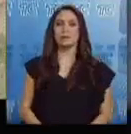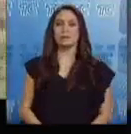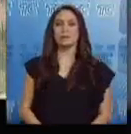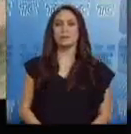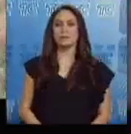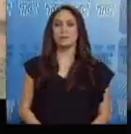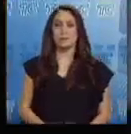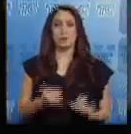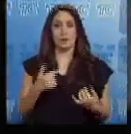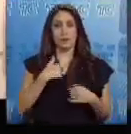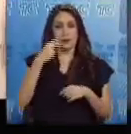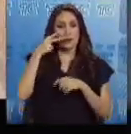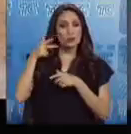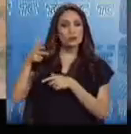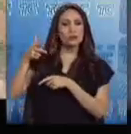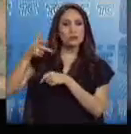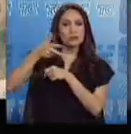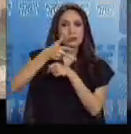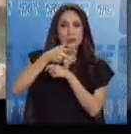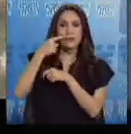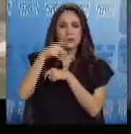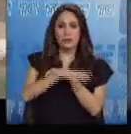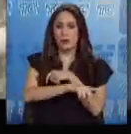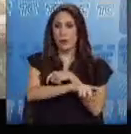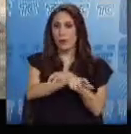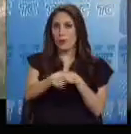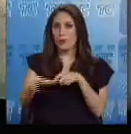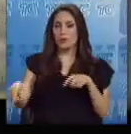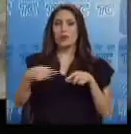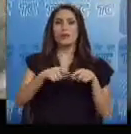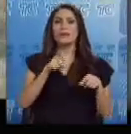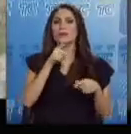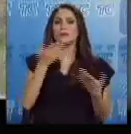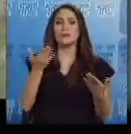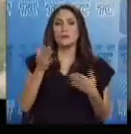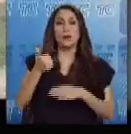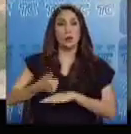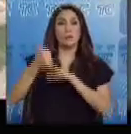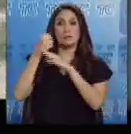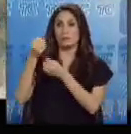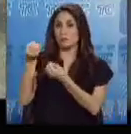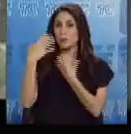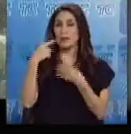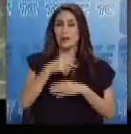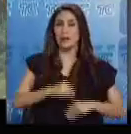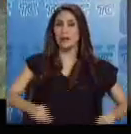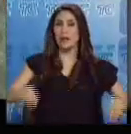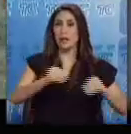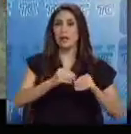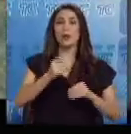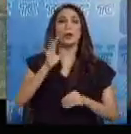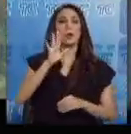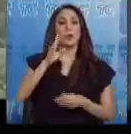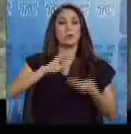Este sobrevuelo lo muestra. Está ubicado en la zona que, según las autoridades, no es un territorio ancestral.